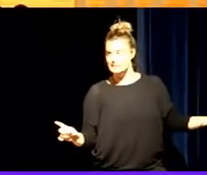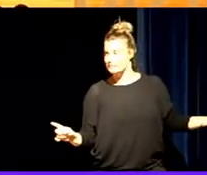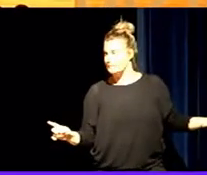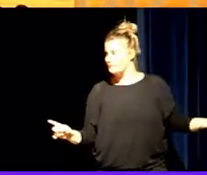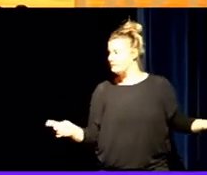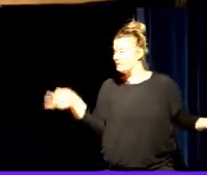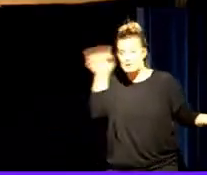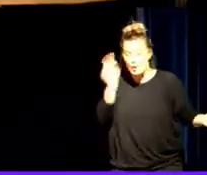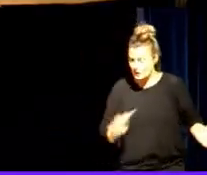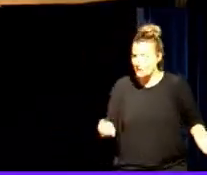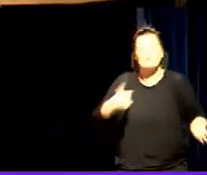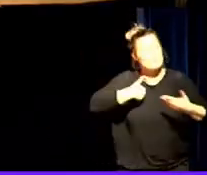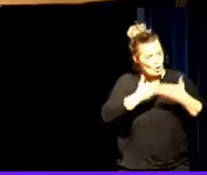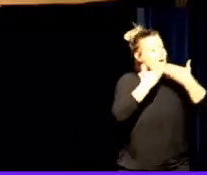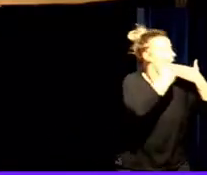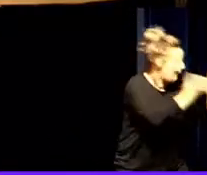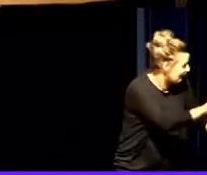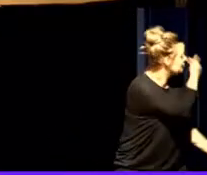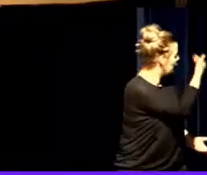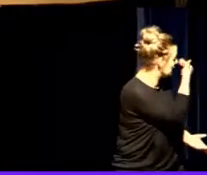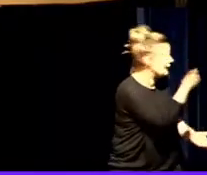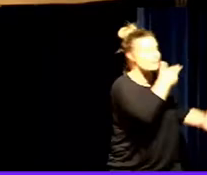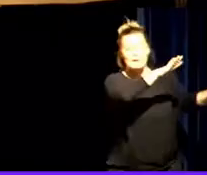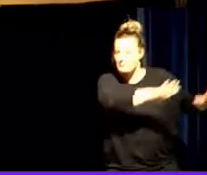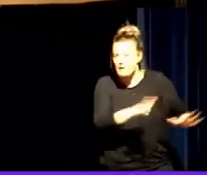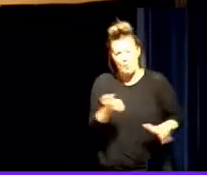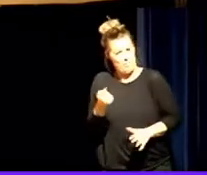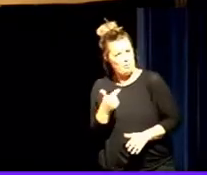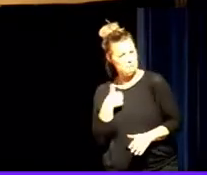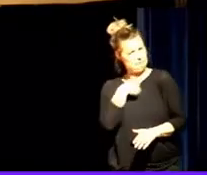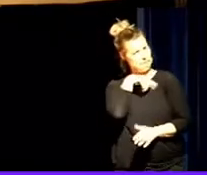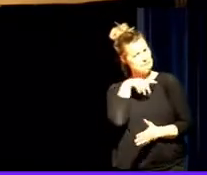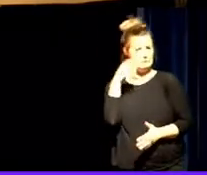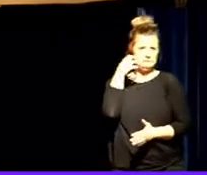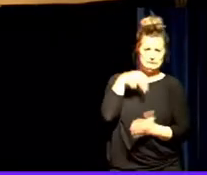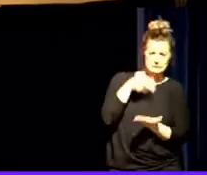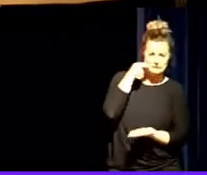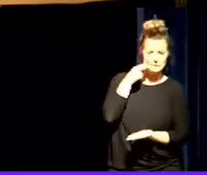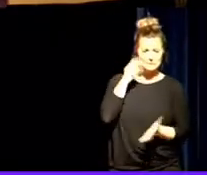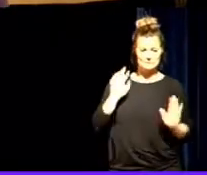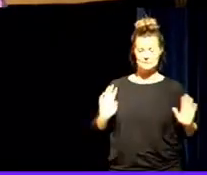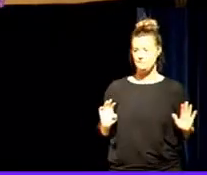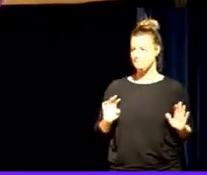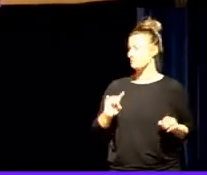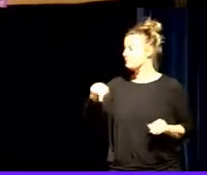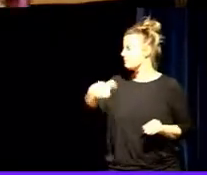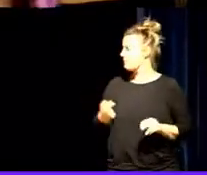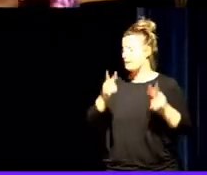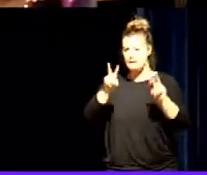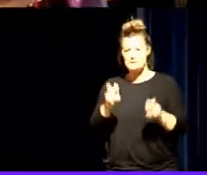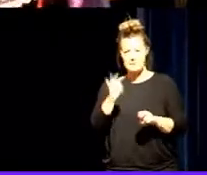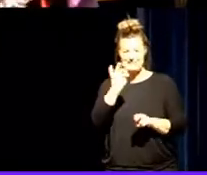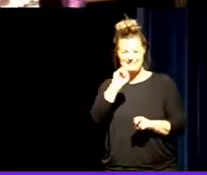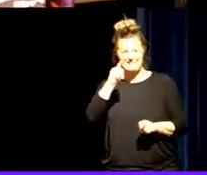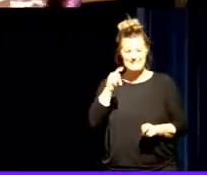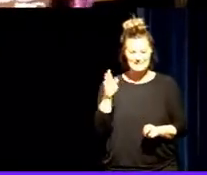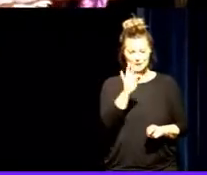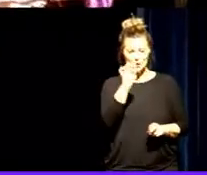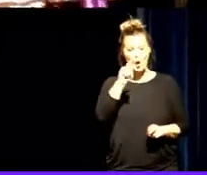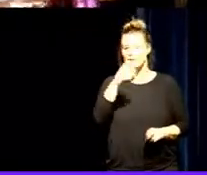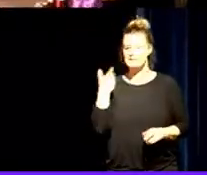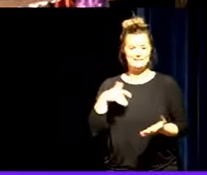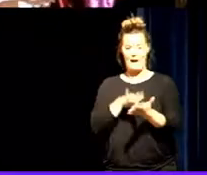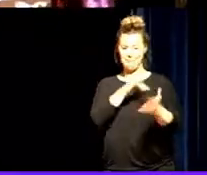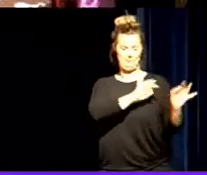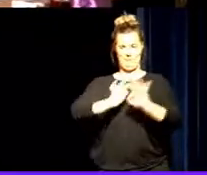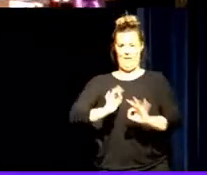No sé, que yo agradezco mi interés, pero que siempre inquieta un poco, ¿no? Y luego lo del TikTok, ya me lo he preparado,